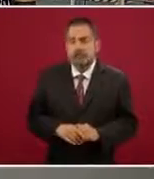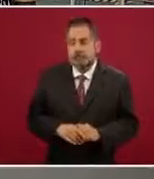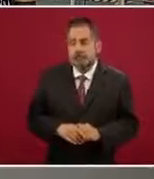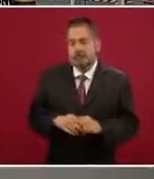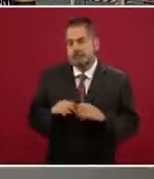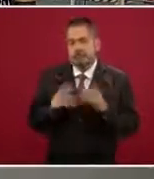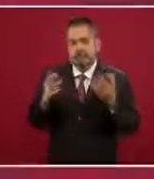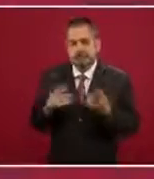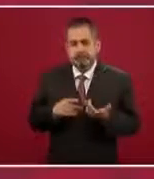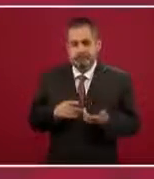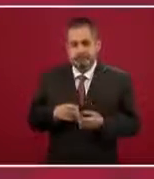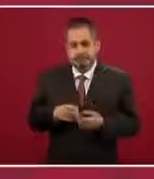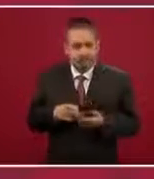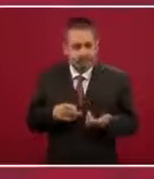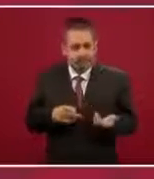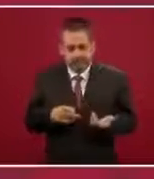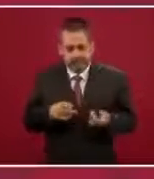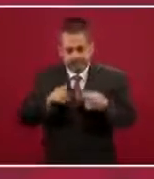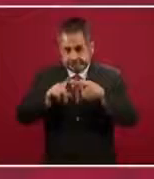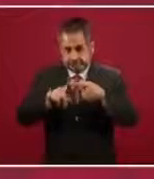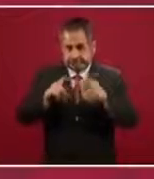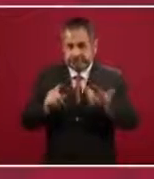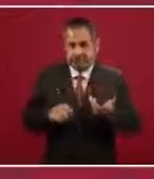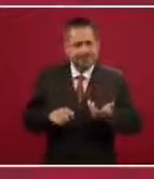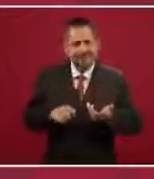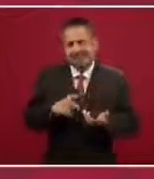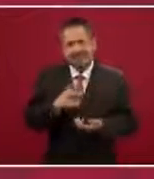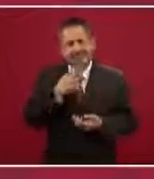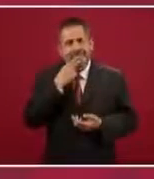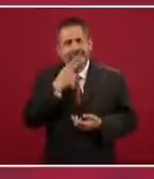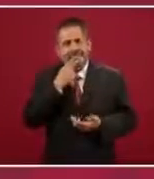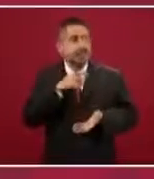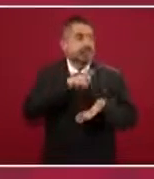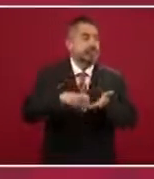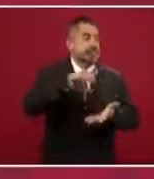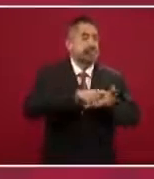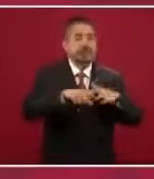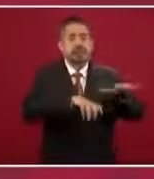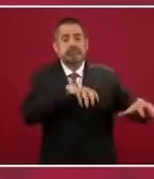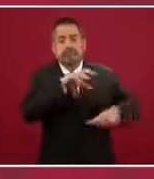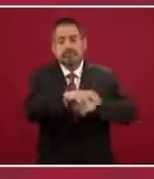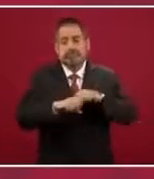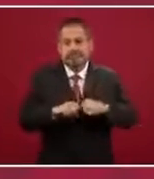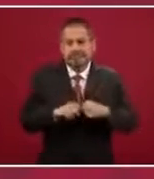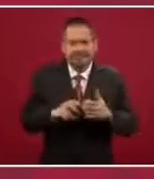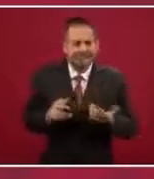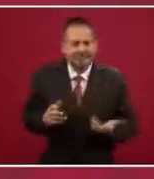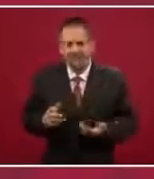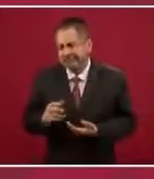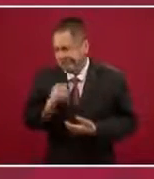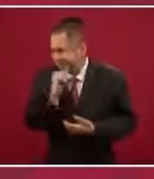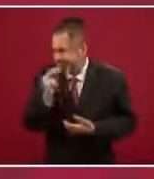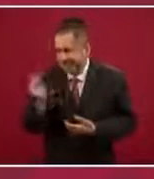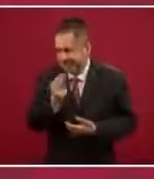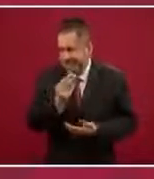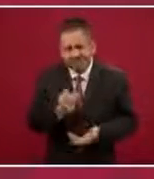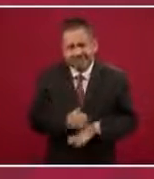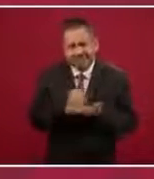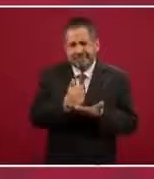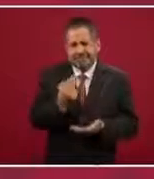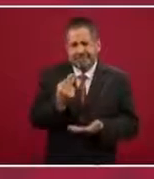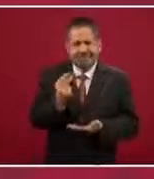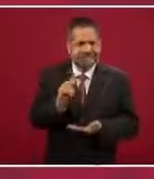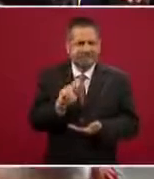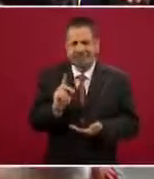lógico que no ayuda el hacer estas compras exageradas. No ayuda en nada,